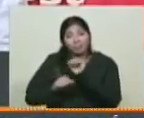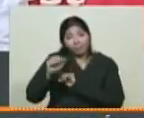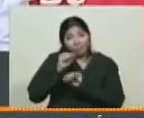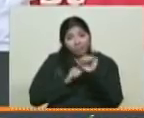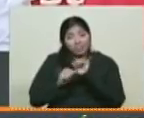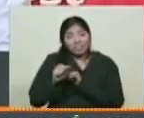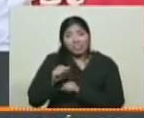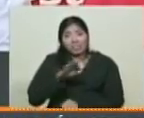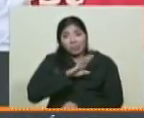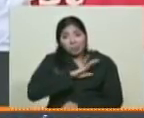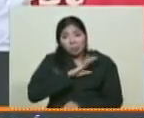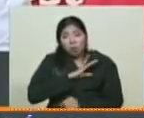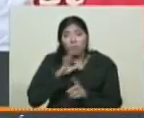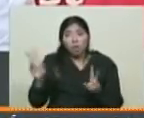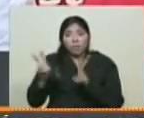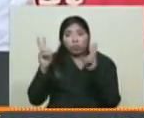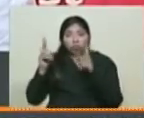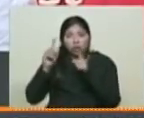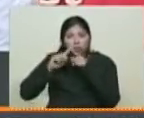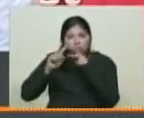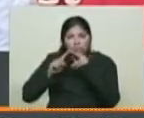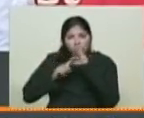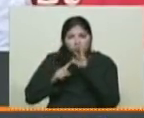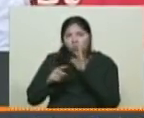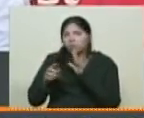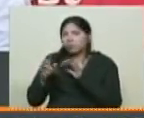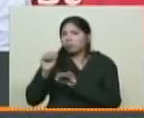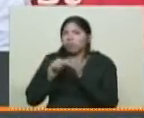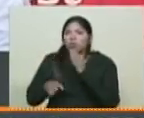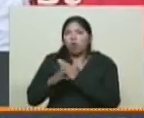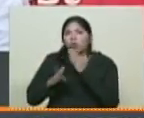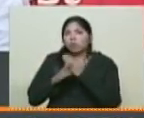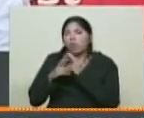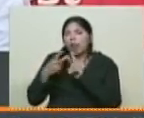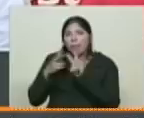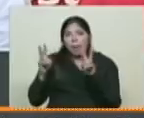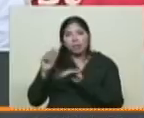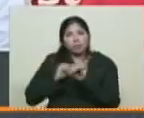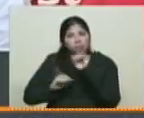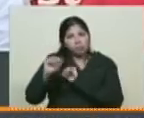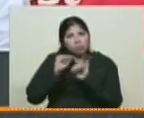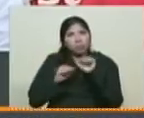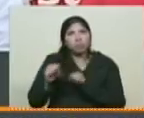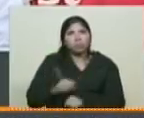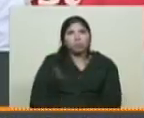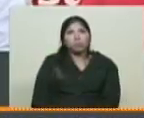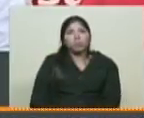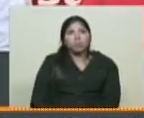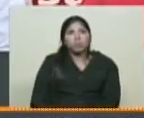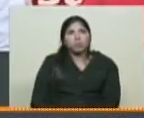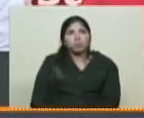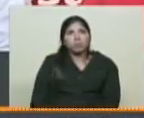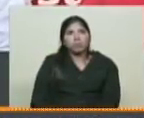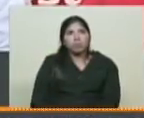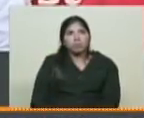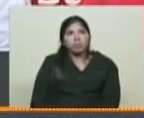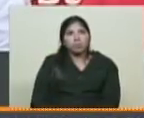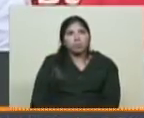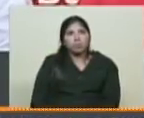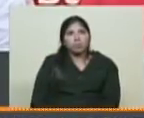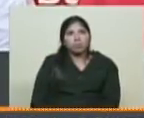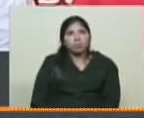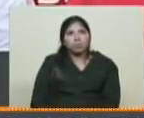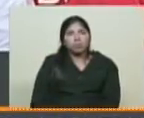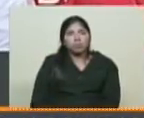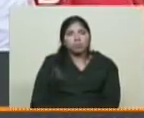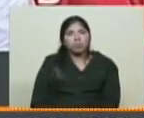hecho, de seguir defendiendo la paz, la democracia participativa y protagónica y siguiendo adelante en estos años. Es lo que